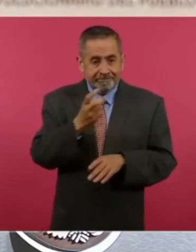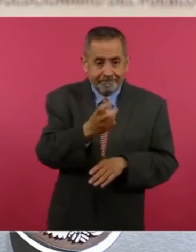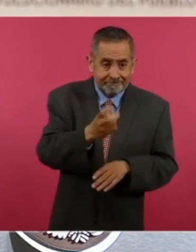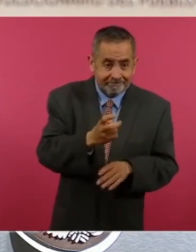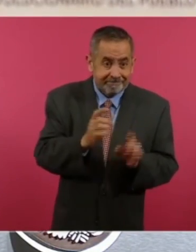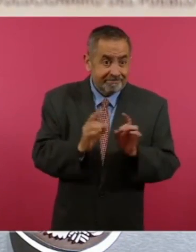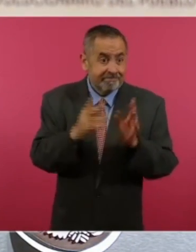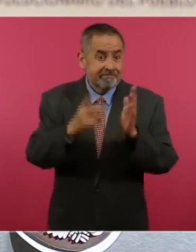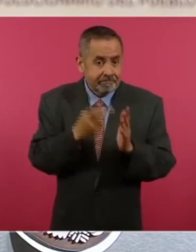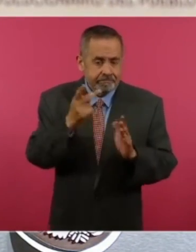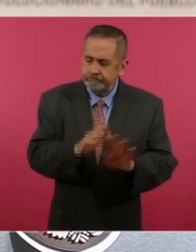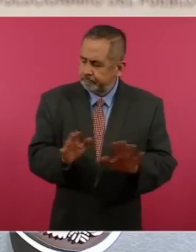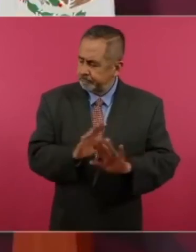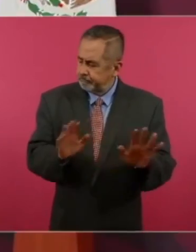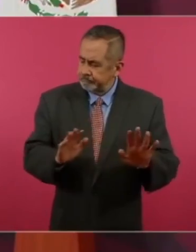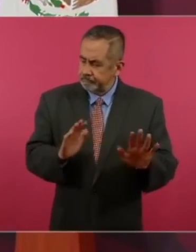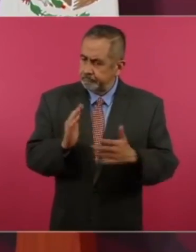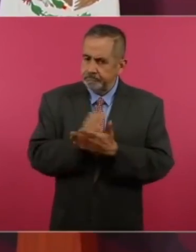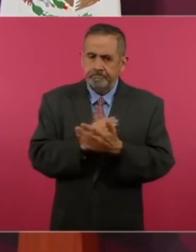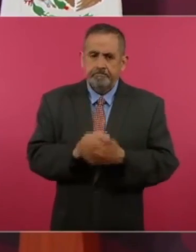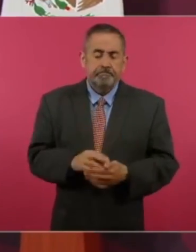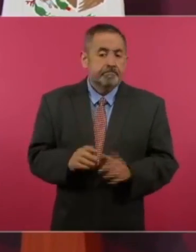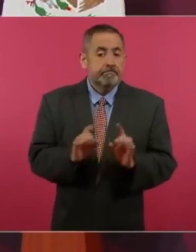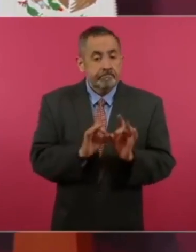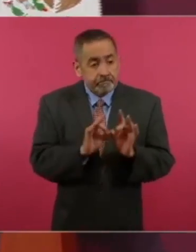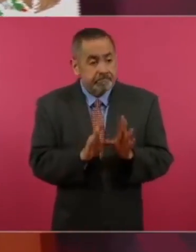sucedan y si suceden,